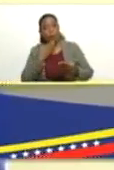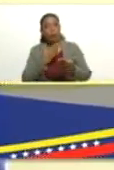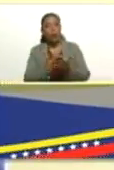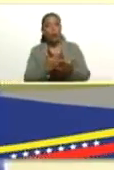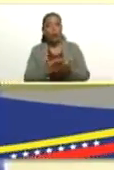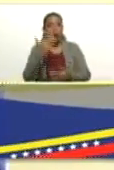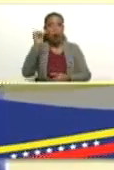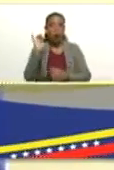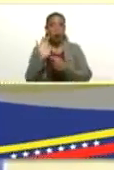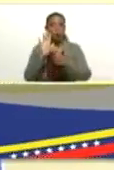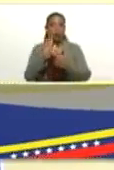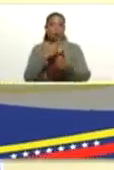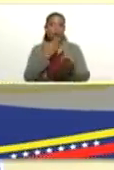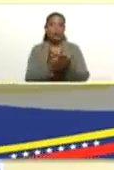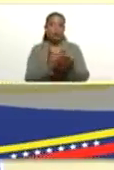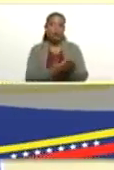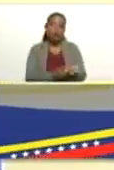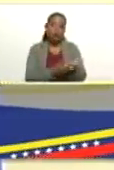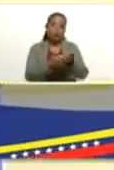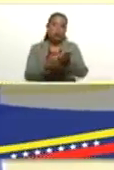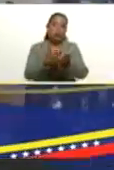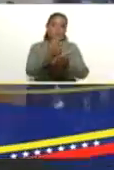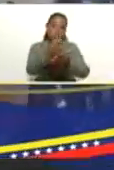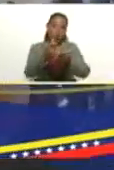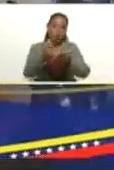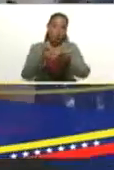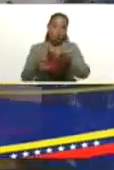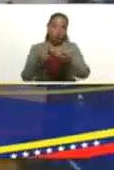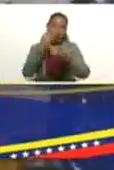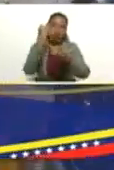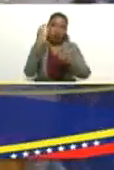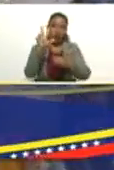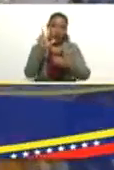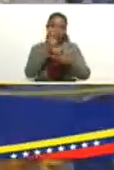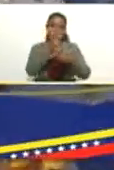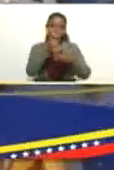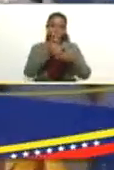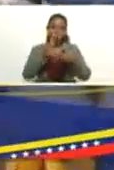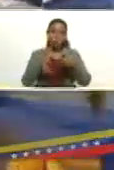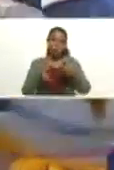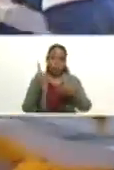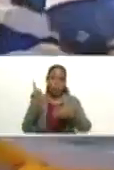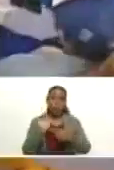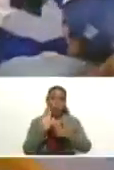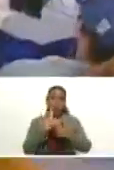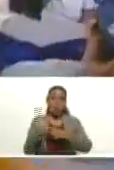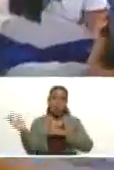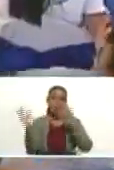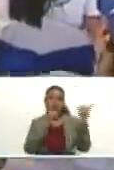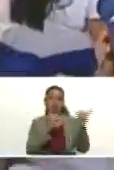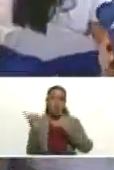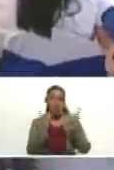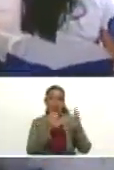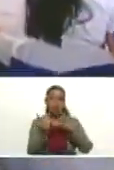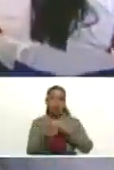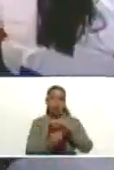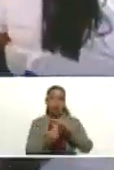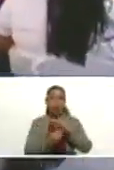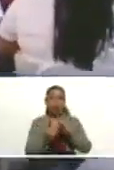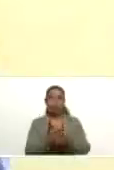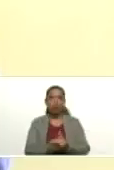trae aquí de lineamientos, aquí me la entrega. Todo esto ha surgido del debate en las bases,